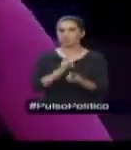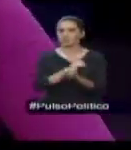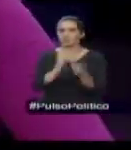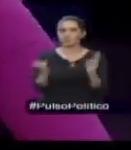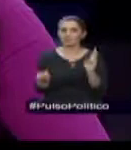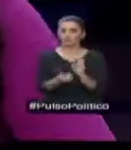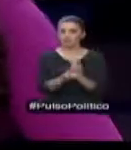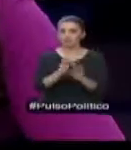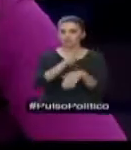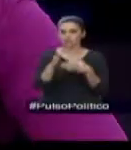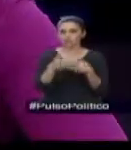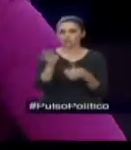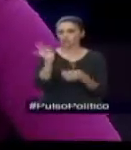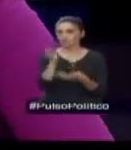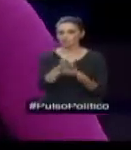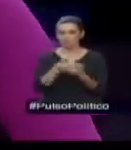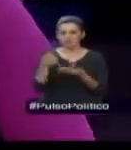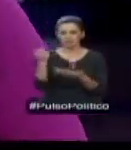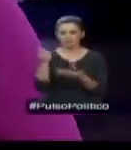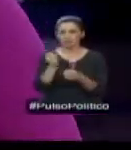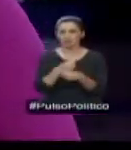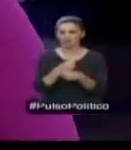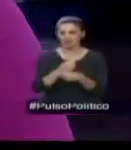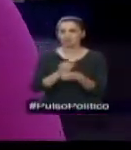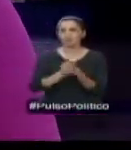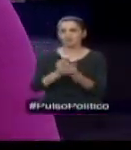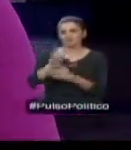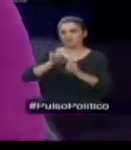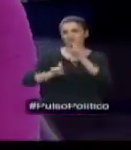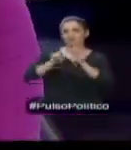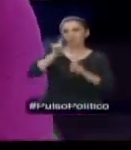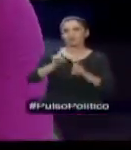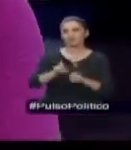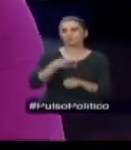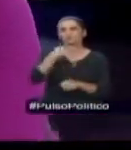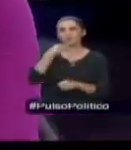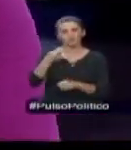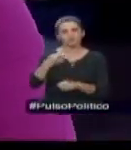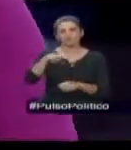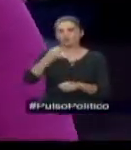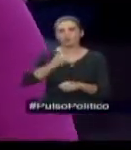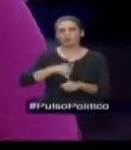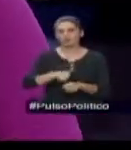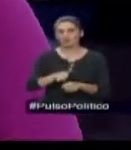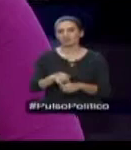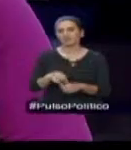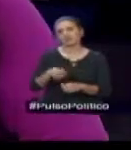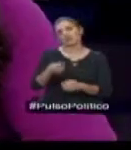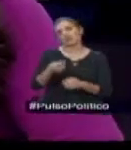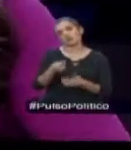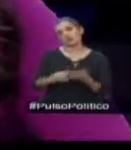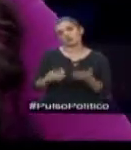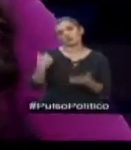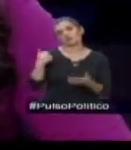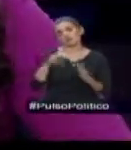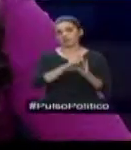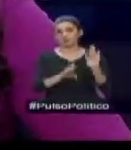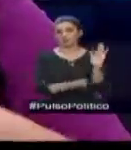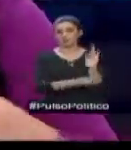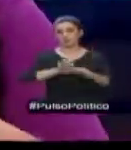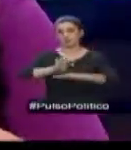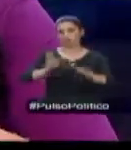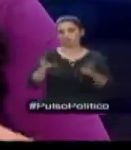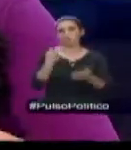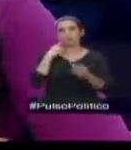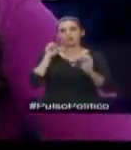reformas parciales tienen que hacerse tienen que estar sometidas a referéndum no existe el mecanismo que existe en nuestro país para poder